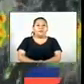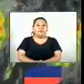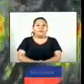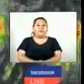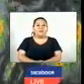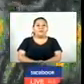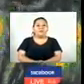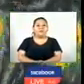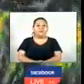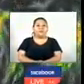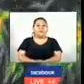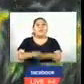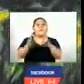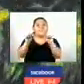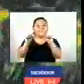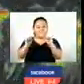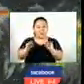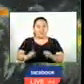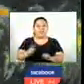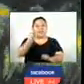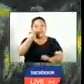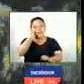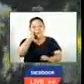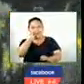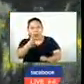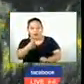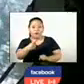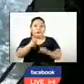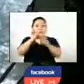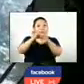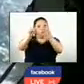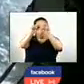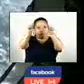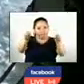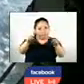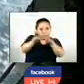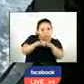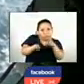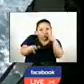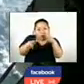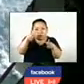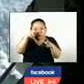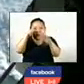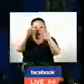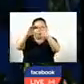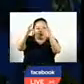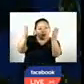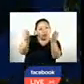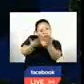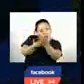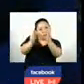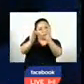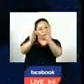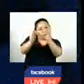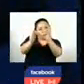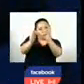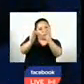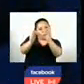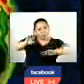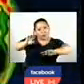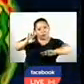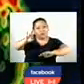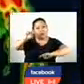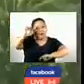la tierra tierra puede verse desde el espacio con un ángulo insuperable ya que se puede detectar investigar y analizar la